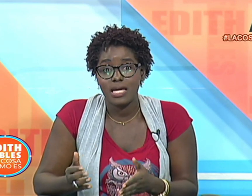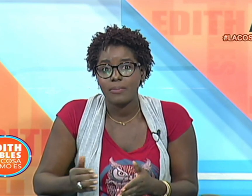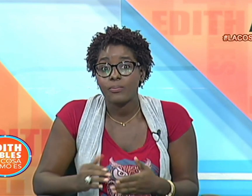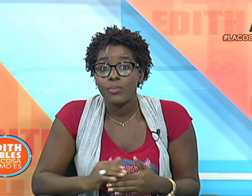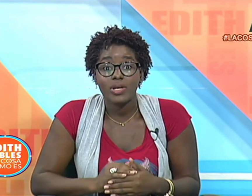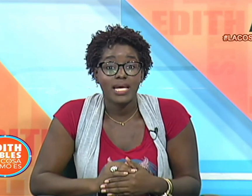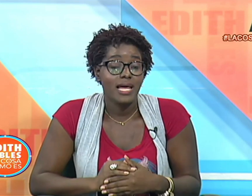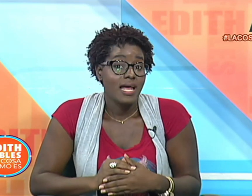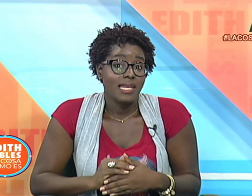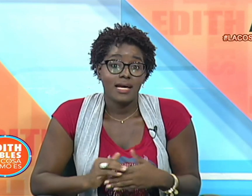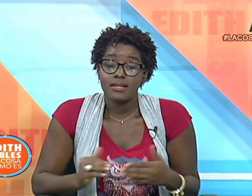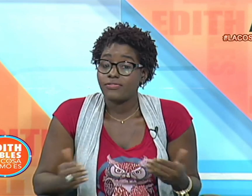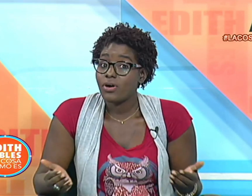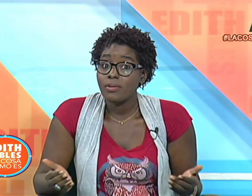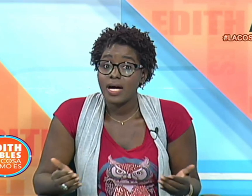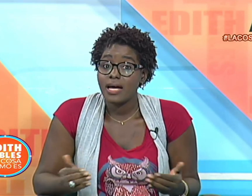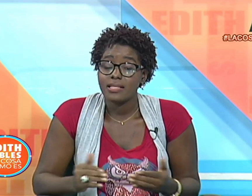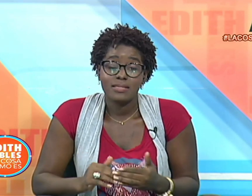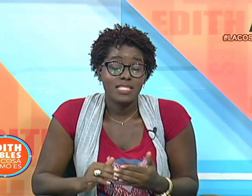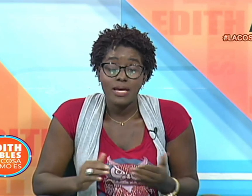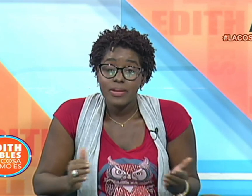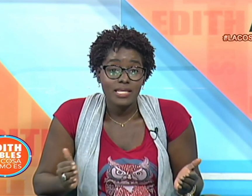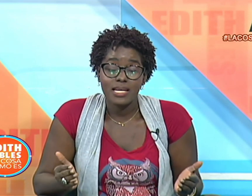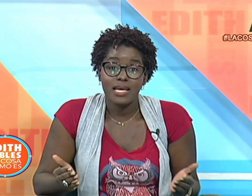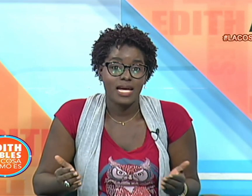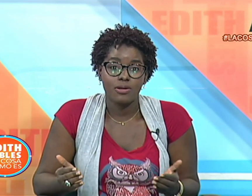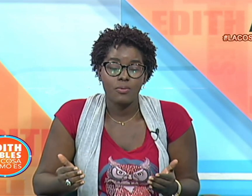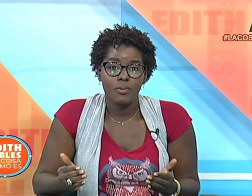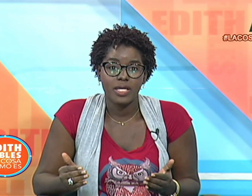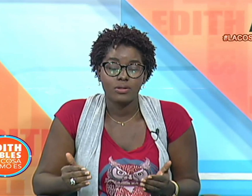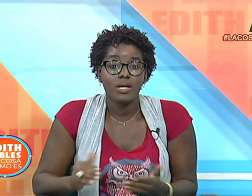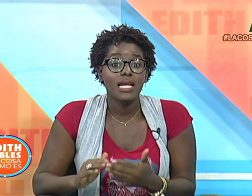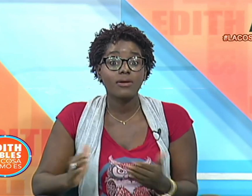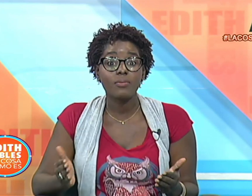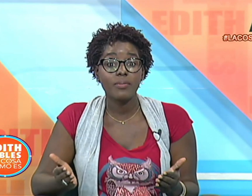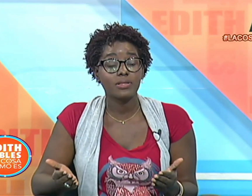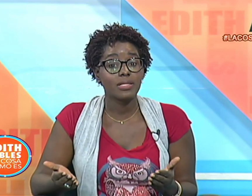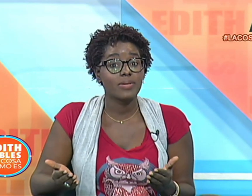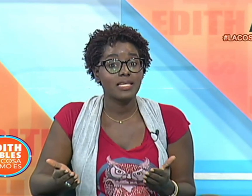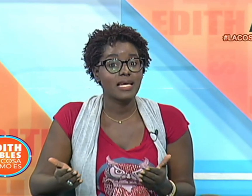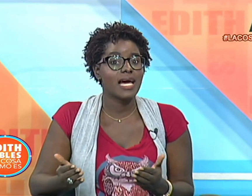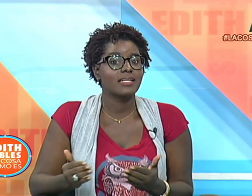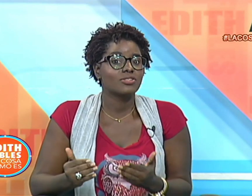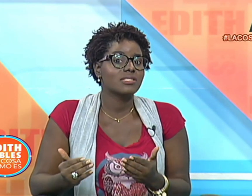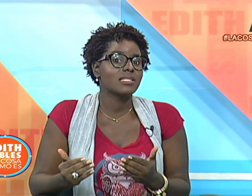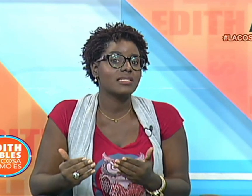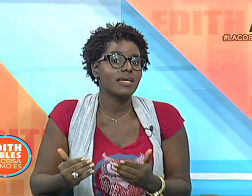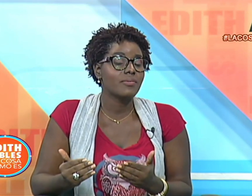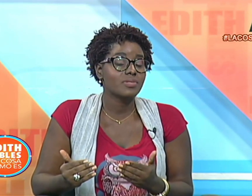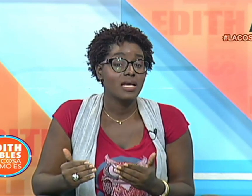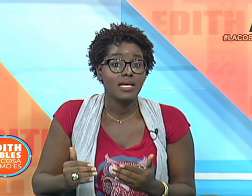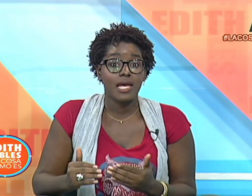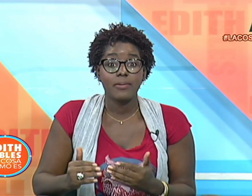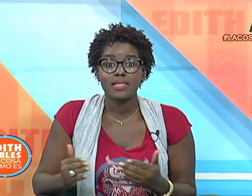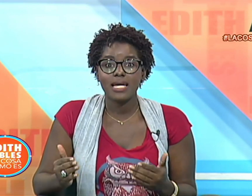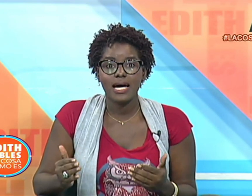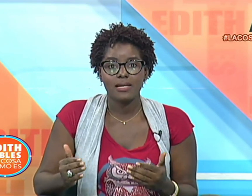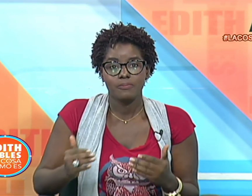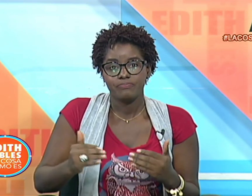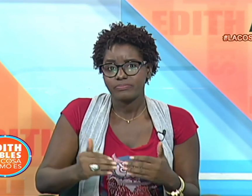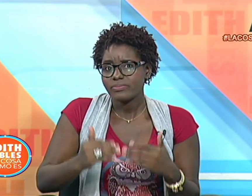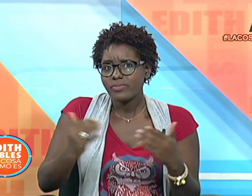vamos a hacer porque la reforma debe de llegar en algún momento en algún momento debe de llegar entonces tendríamos que